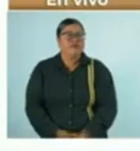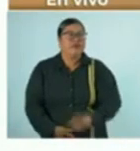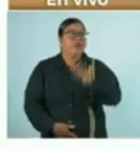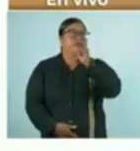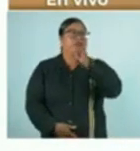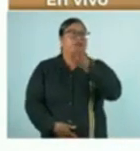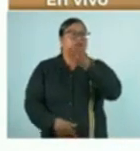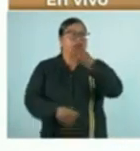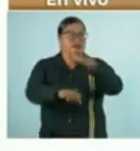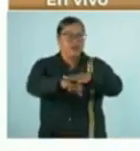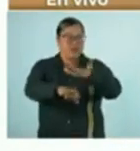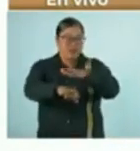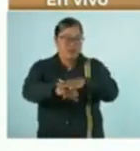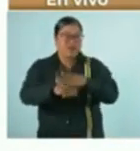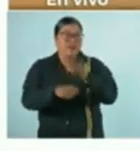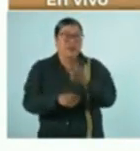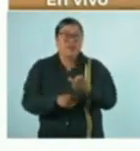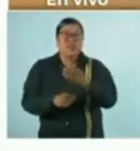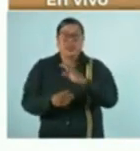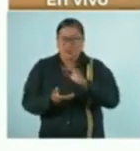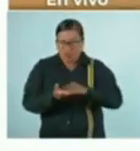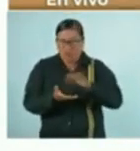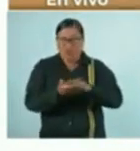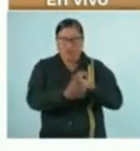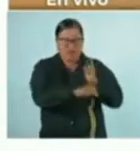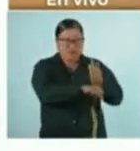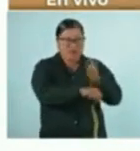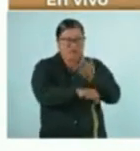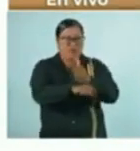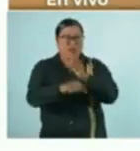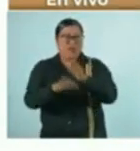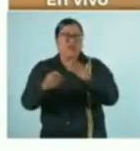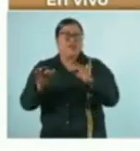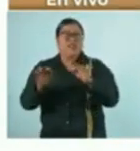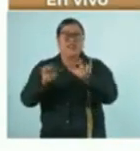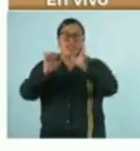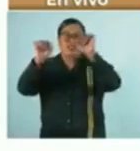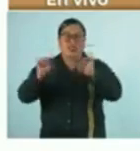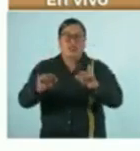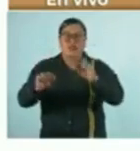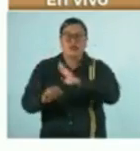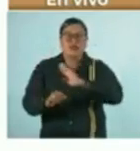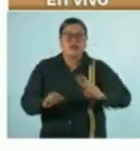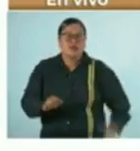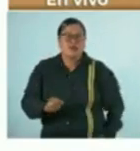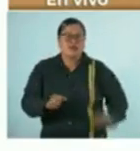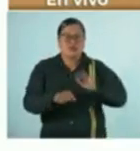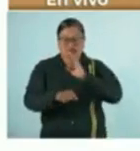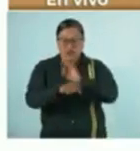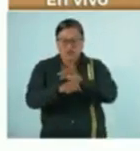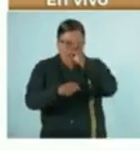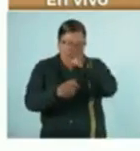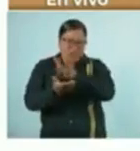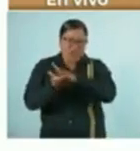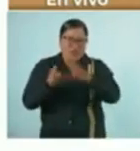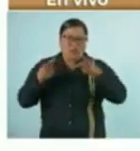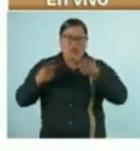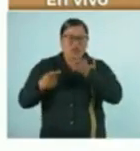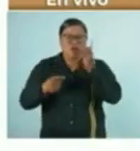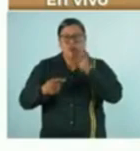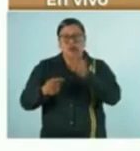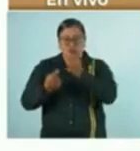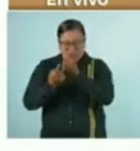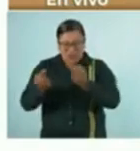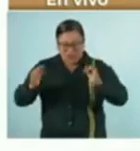también informar finalmente que se han seguido instalando los sistemas municipales de protección de derechos de niñas, niños y adolescentes. En estos días